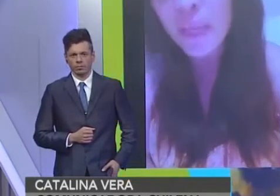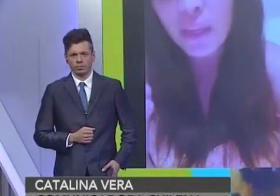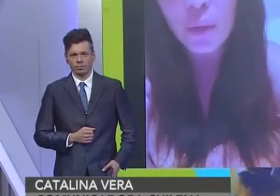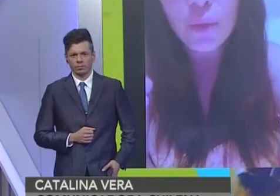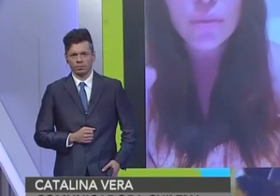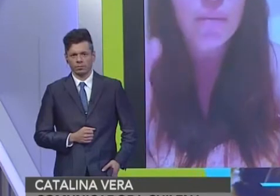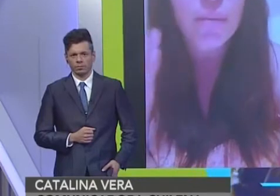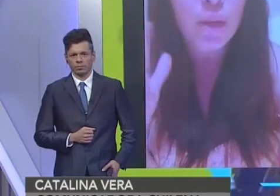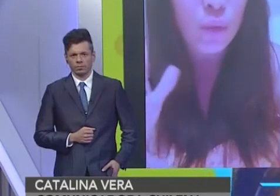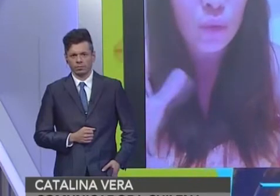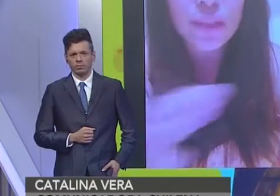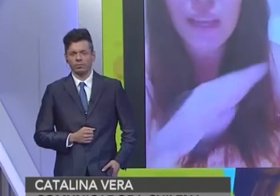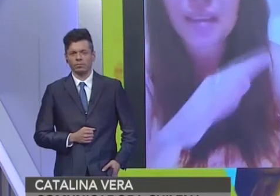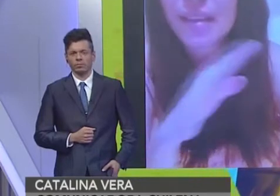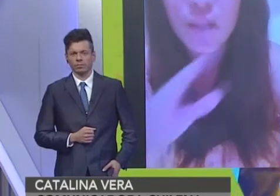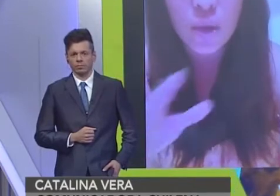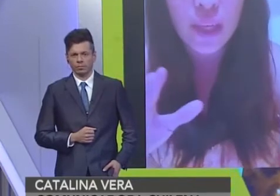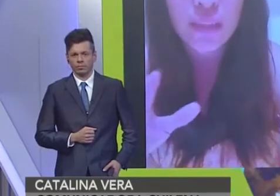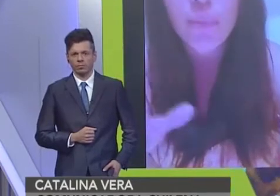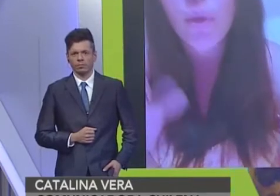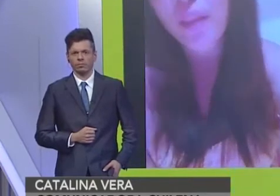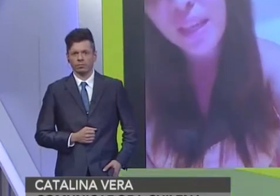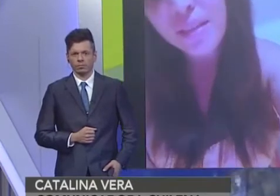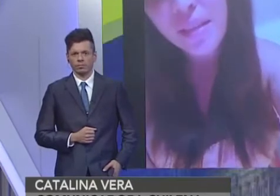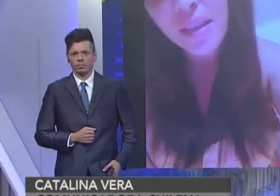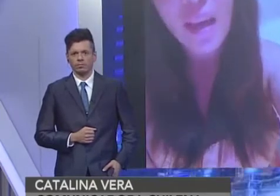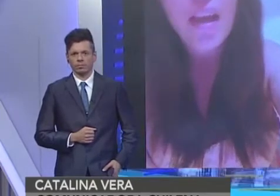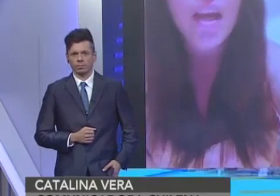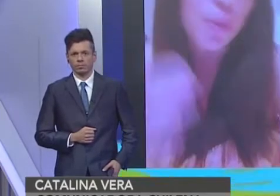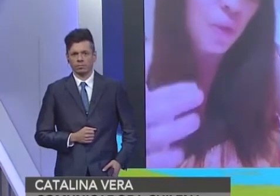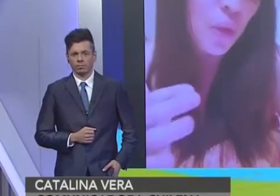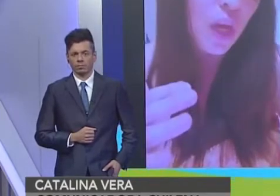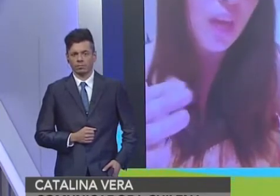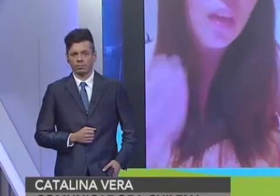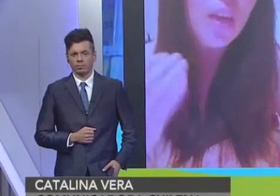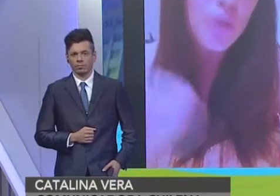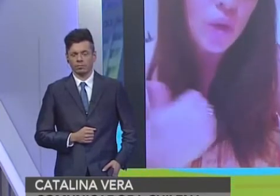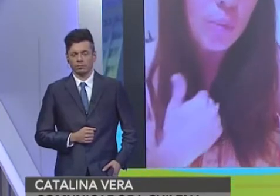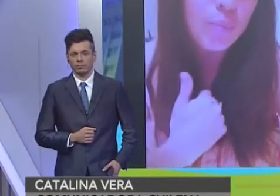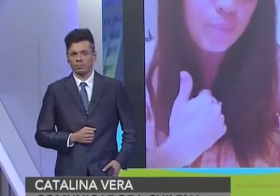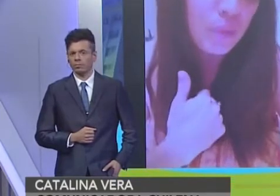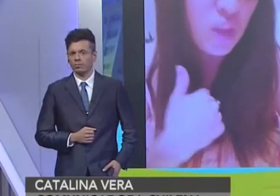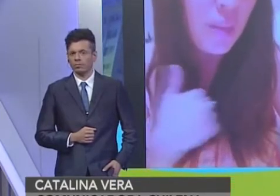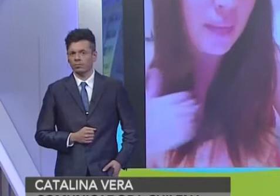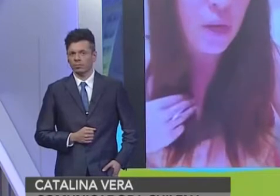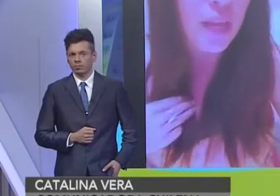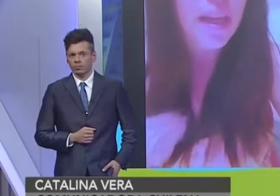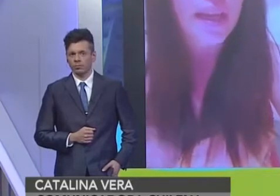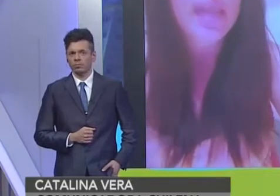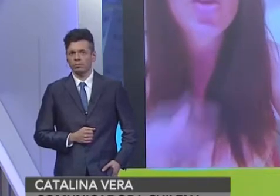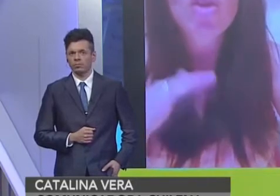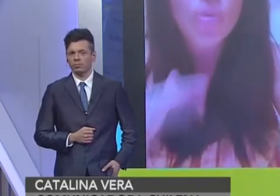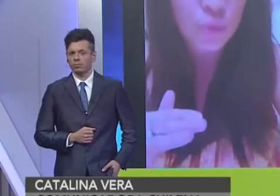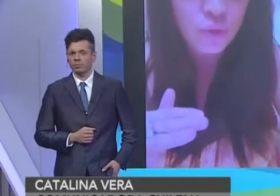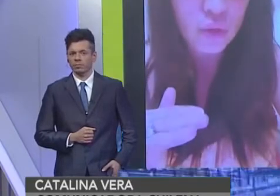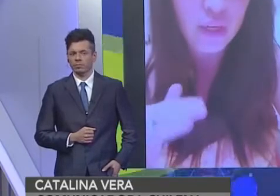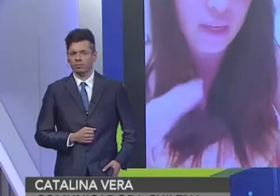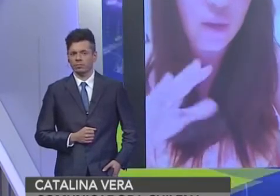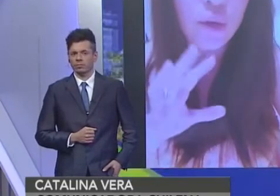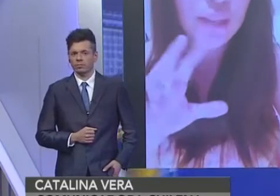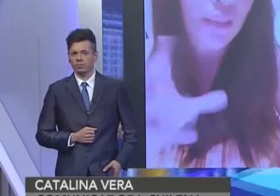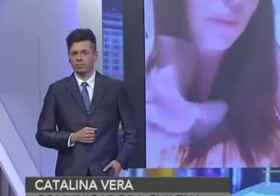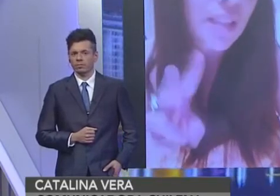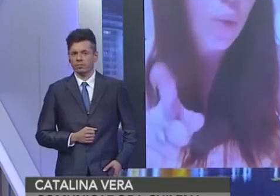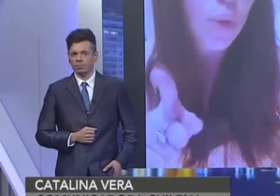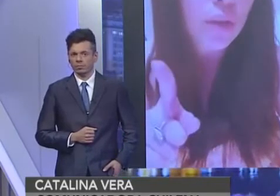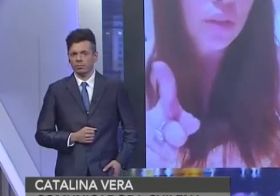las micros, microbús, está lleno de gente, Providencia, Ñuñoa. Yo soy de Peñalolén y aquí no mucho, aquí no